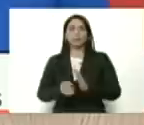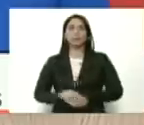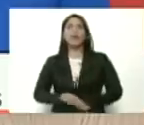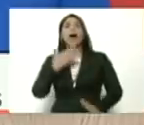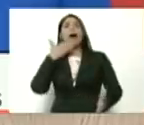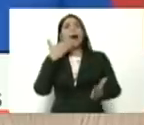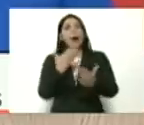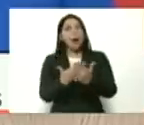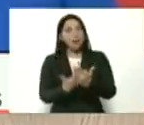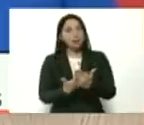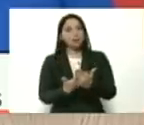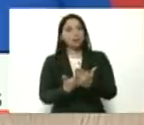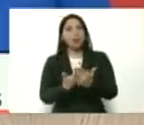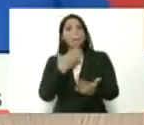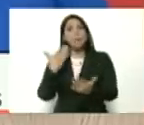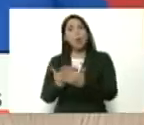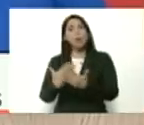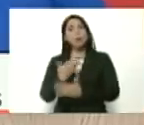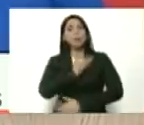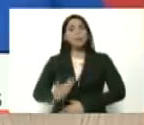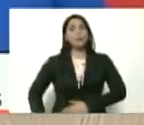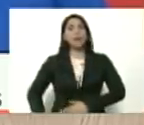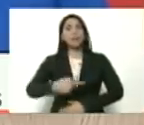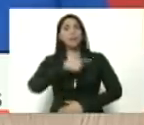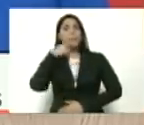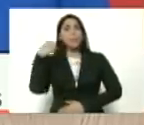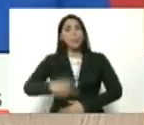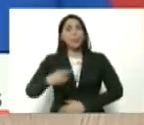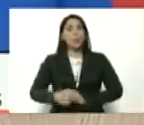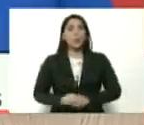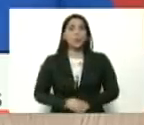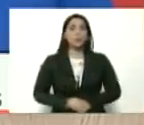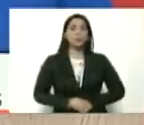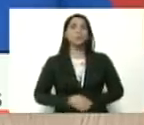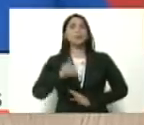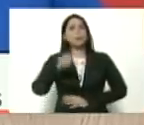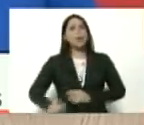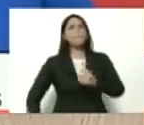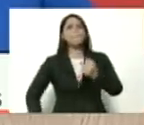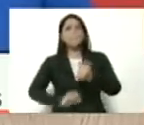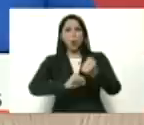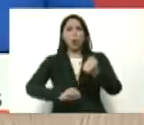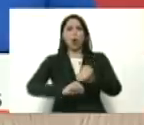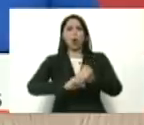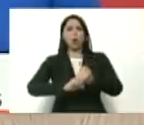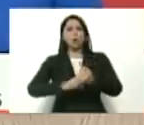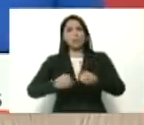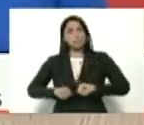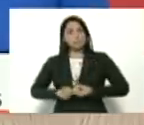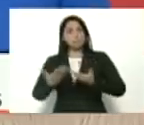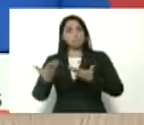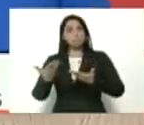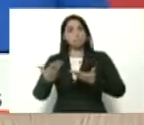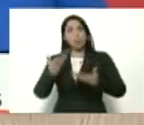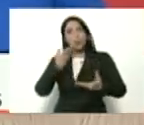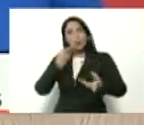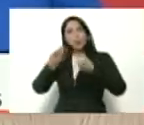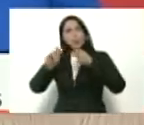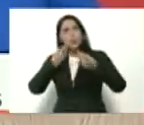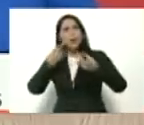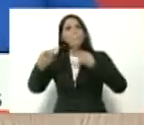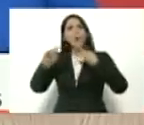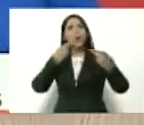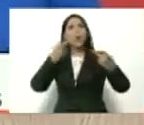Agradecemos esta propuesta del presidente Putin. Agradecemos también el apoyo que ha brindado al diálogo político